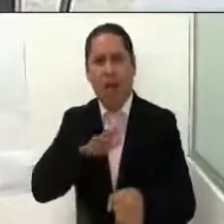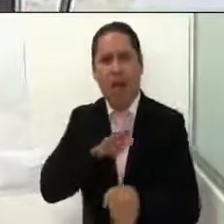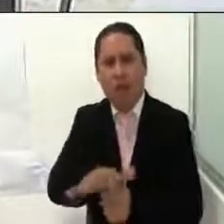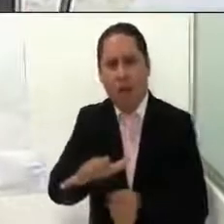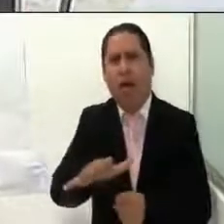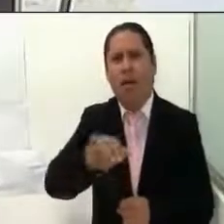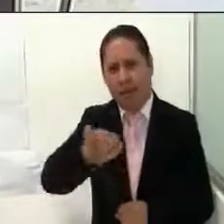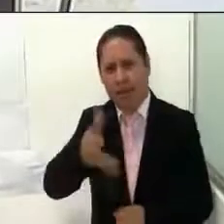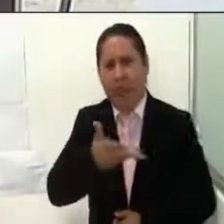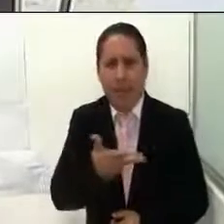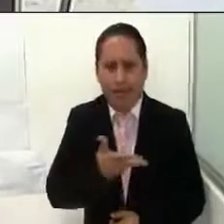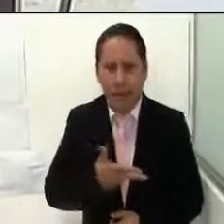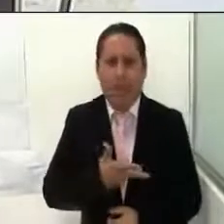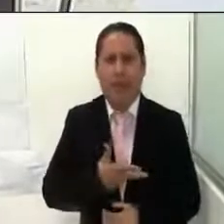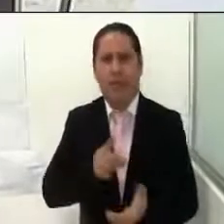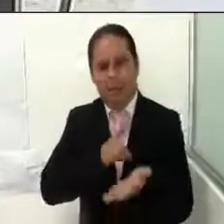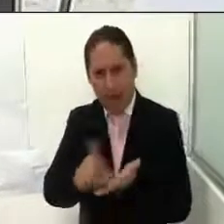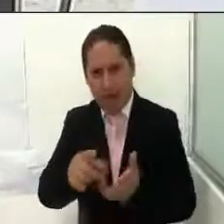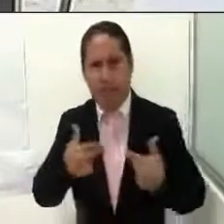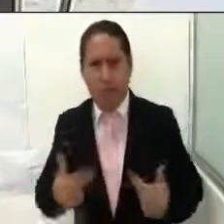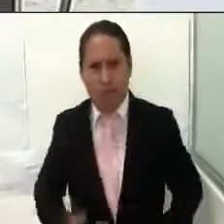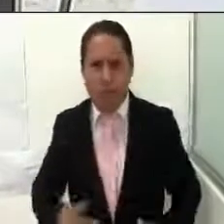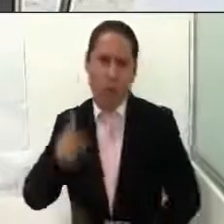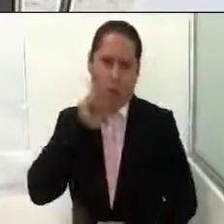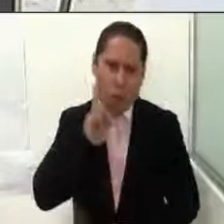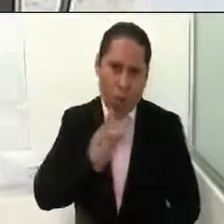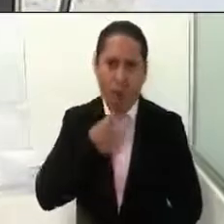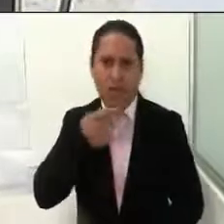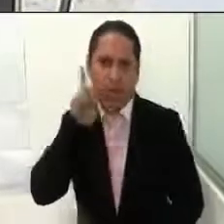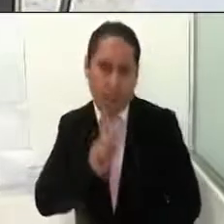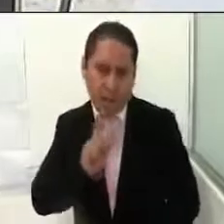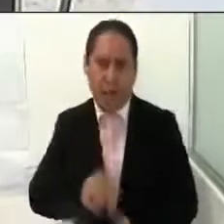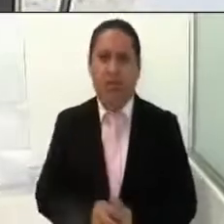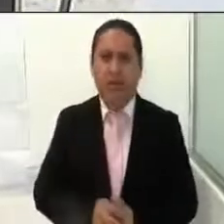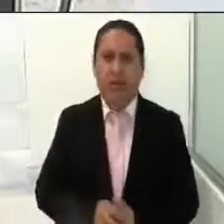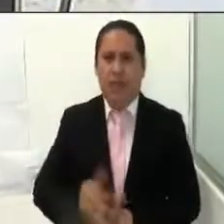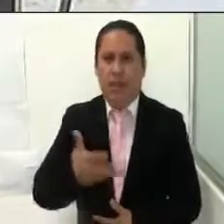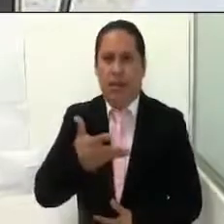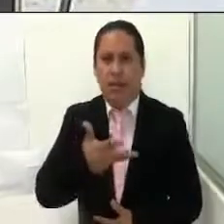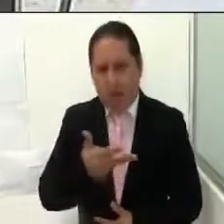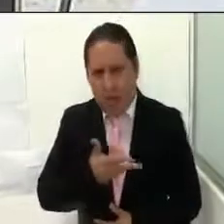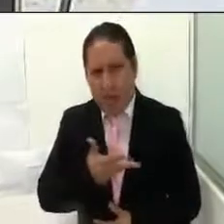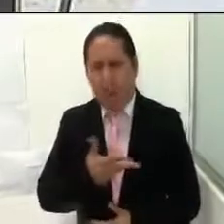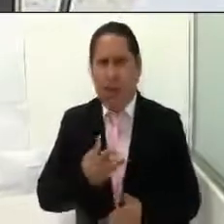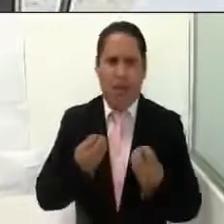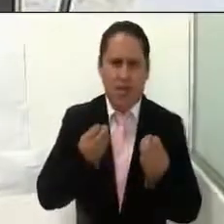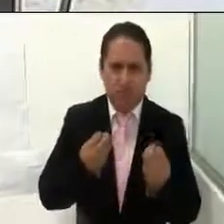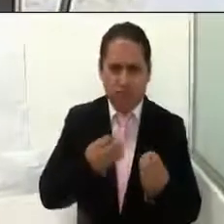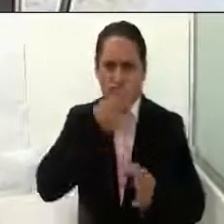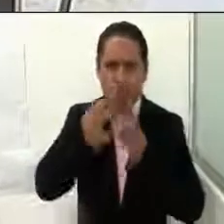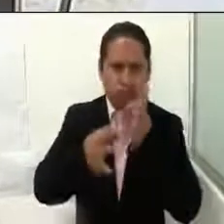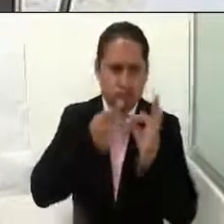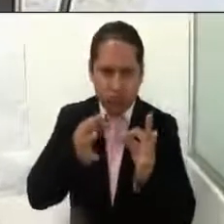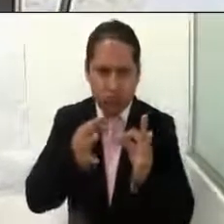encuentran relacionadas con los derechos humanos de las mujeres y niñas siendo éstas enunciativa más no